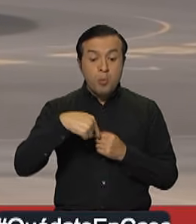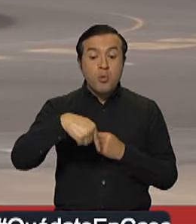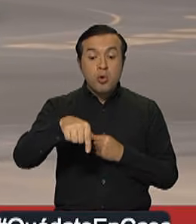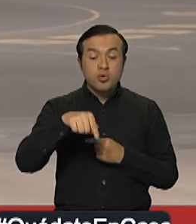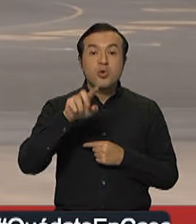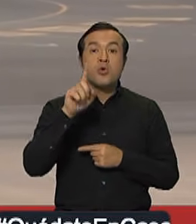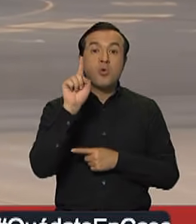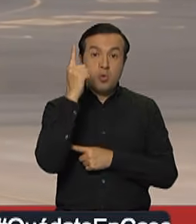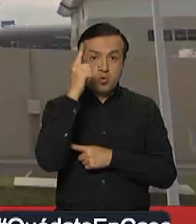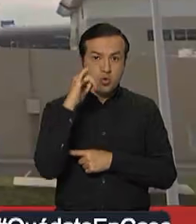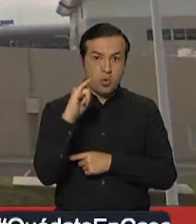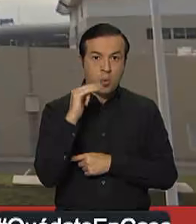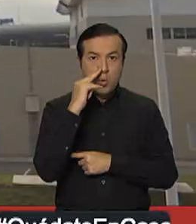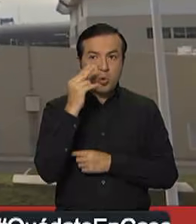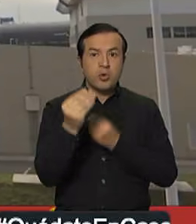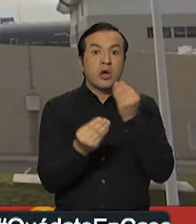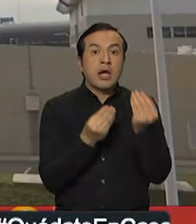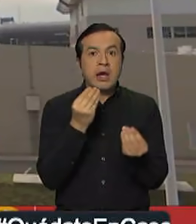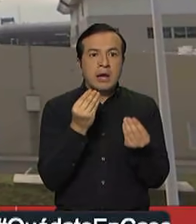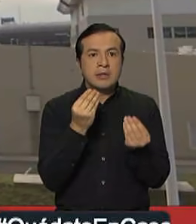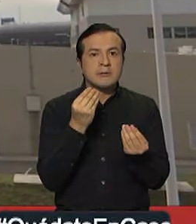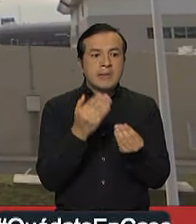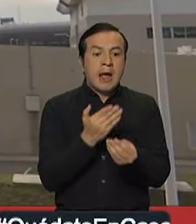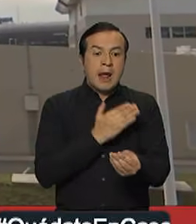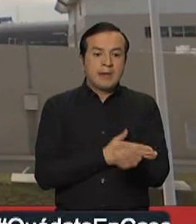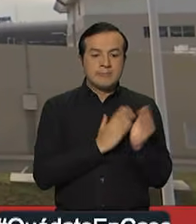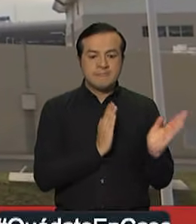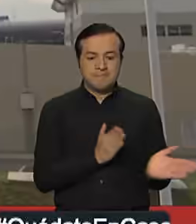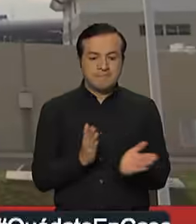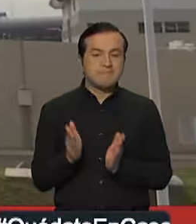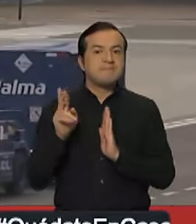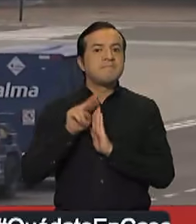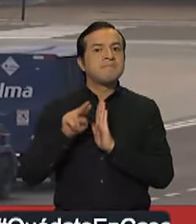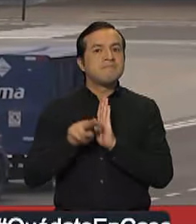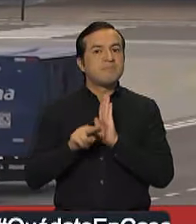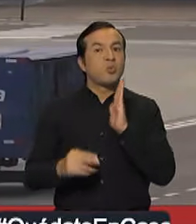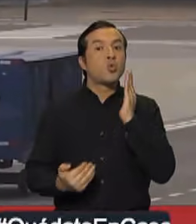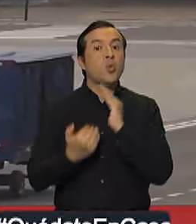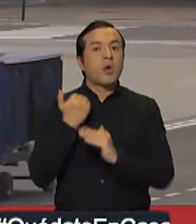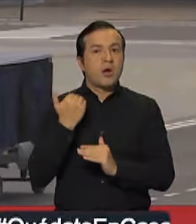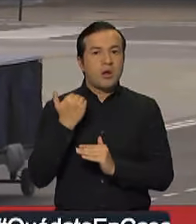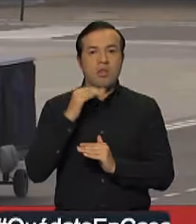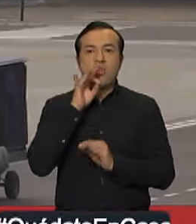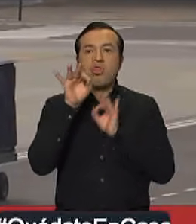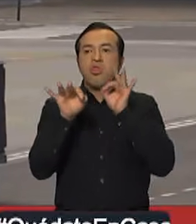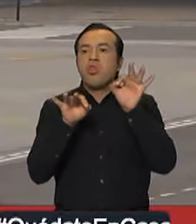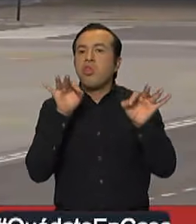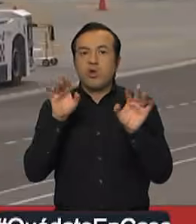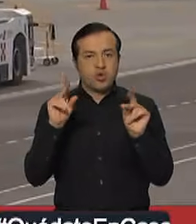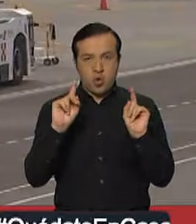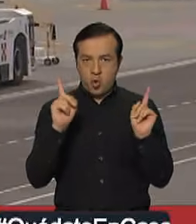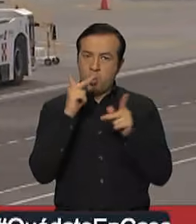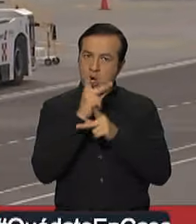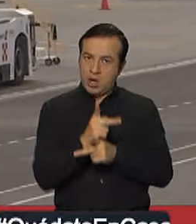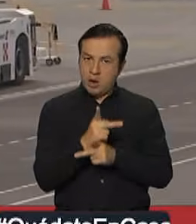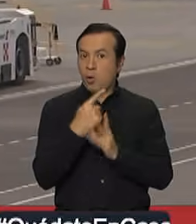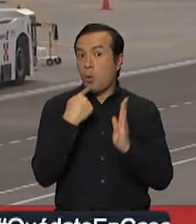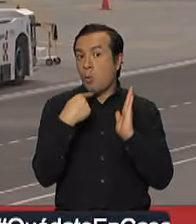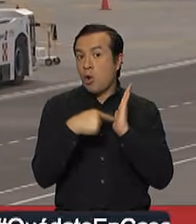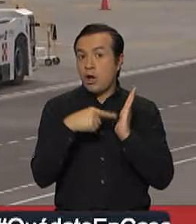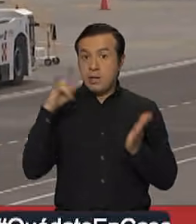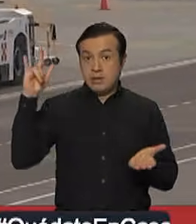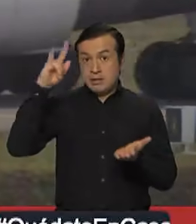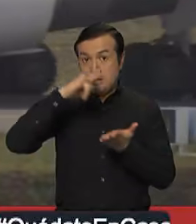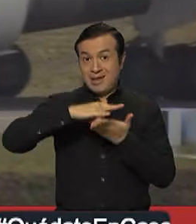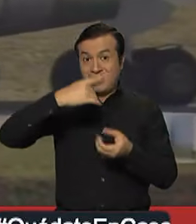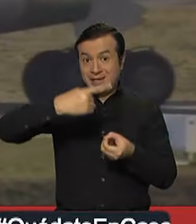de junio obliga a generar nuevos protocolos de bioseguridad para evitar la propagación del coronavirus. Por ejemplo, el aeropuerto Mariscal